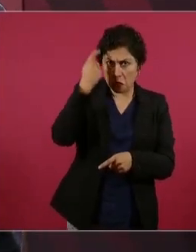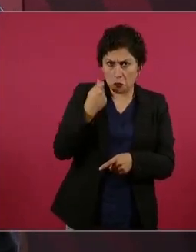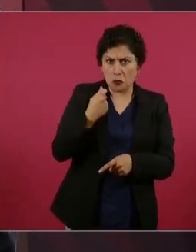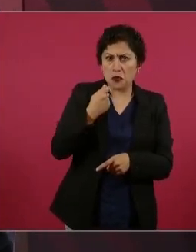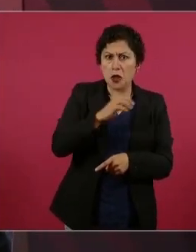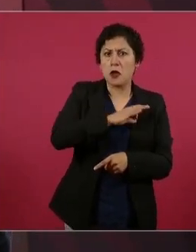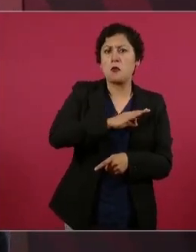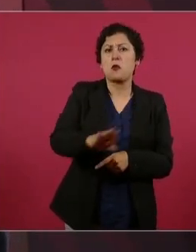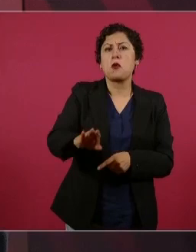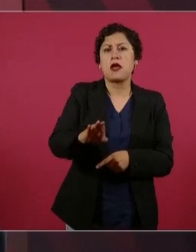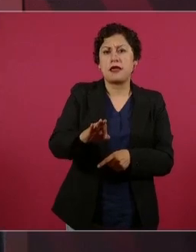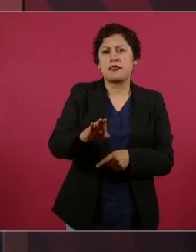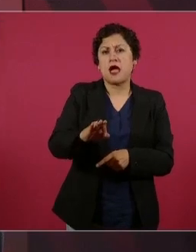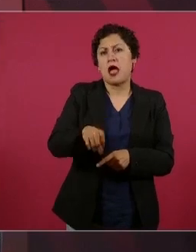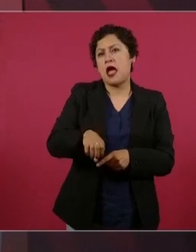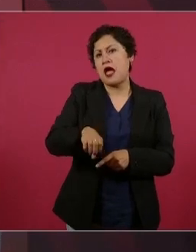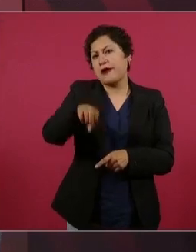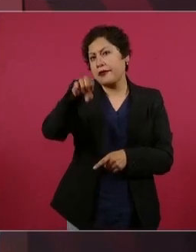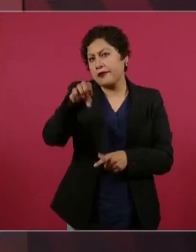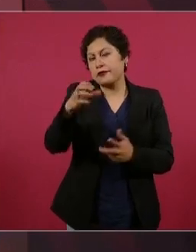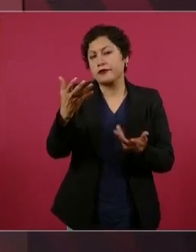determinada edad.